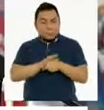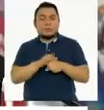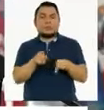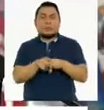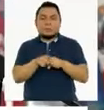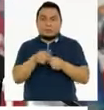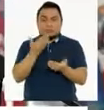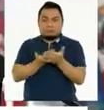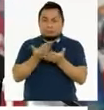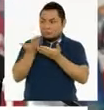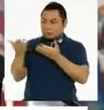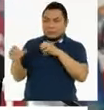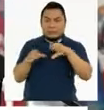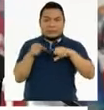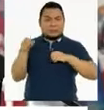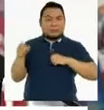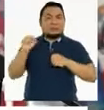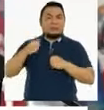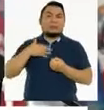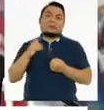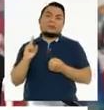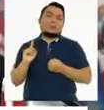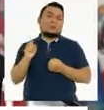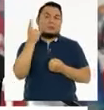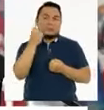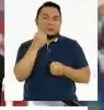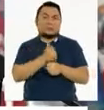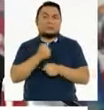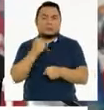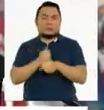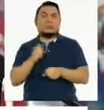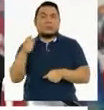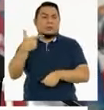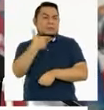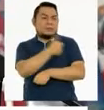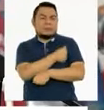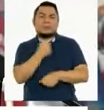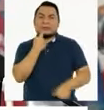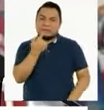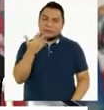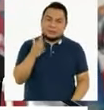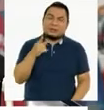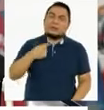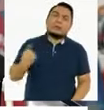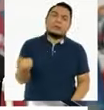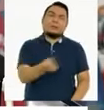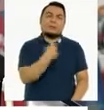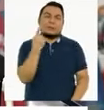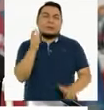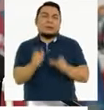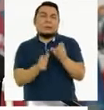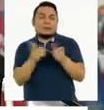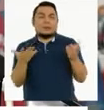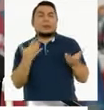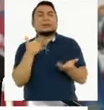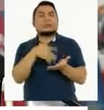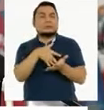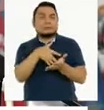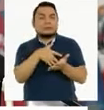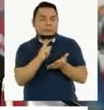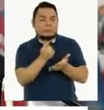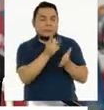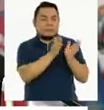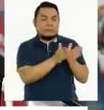hechos demuestran que estamos en primer lugar vacunando, como lo dijimos, a todas las personas